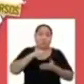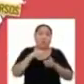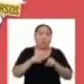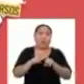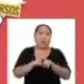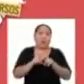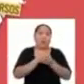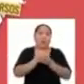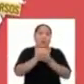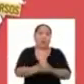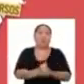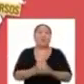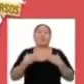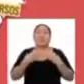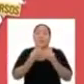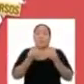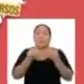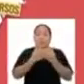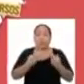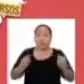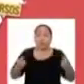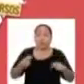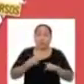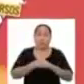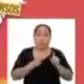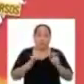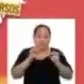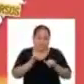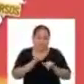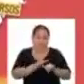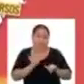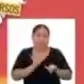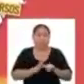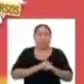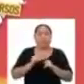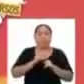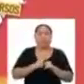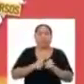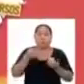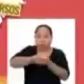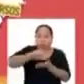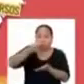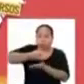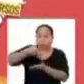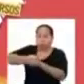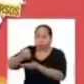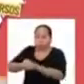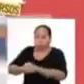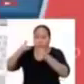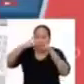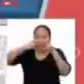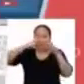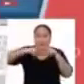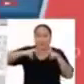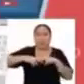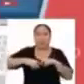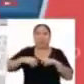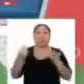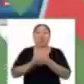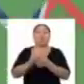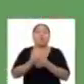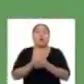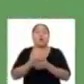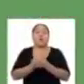un montón de recursos naturales. Pero no se quedó ahí, sino que realizó grandes inversiones en investigación e innovación